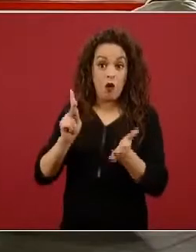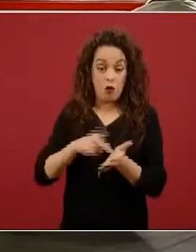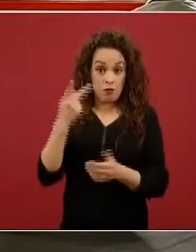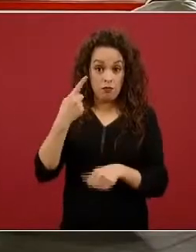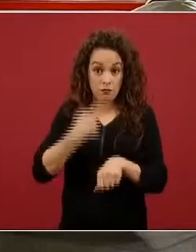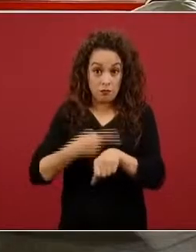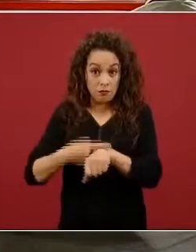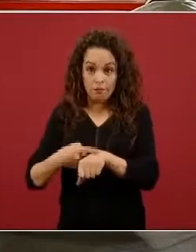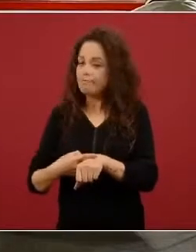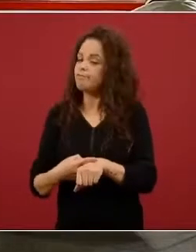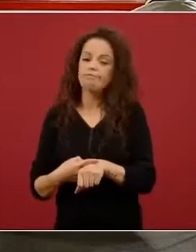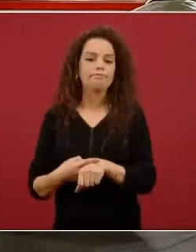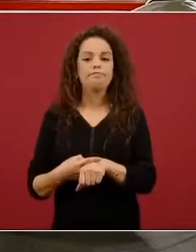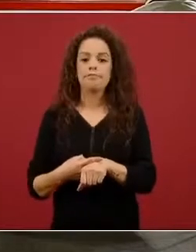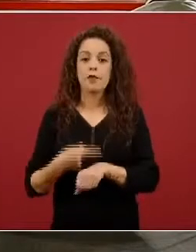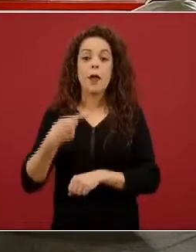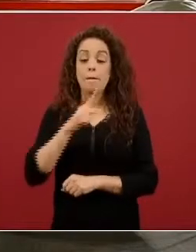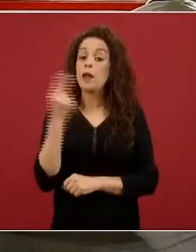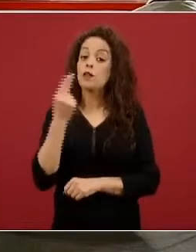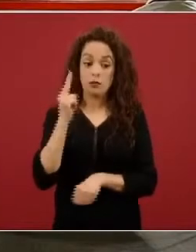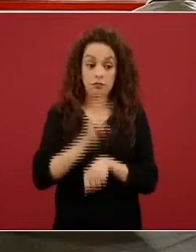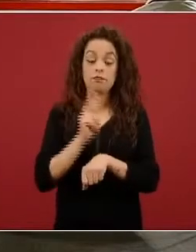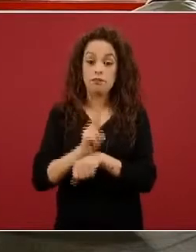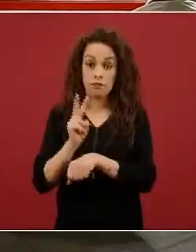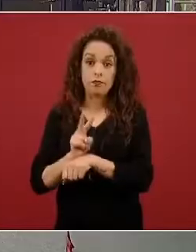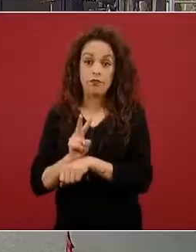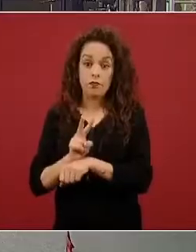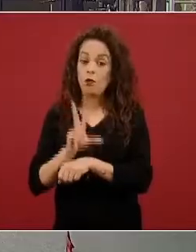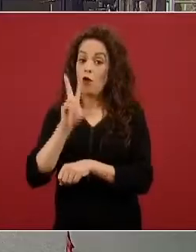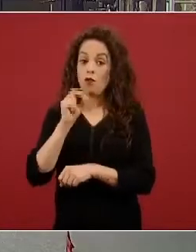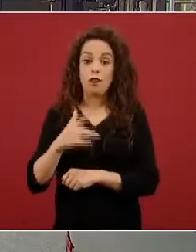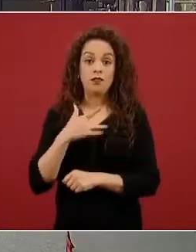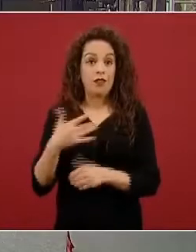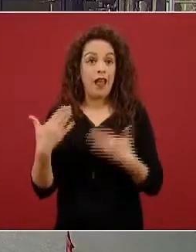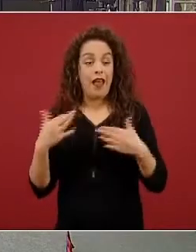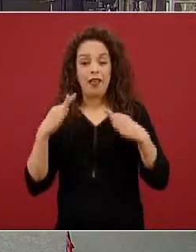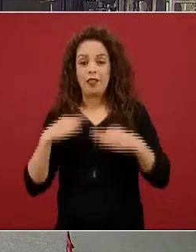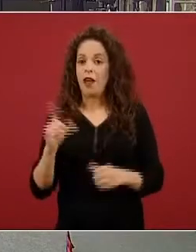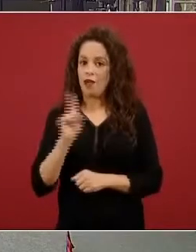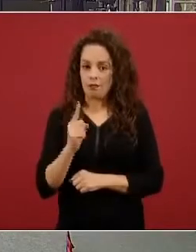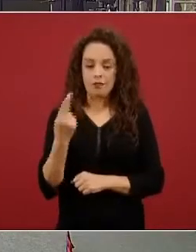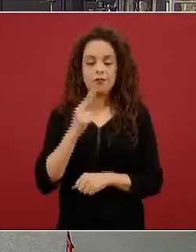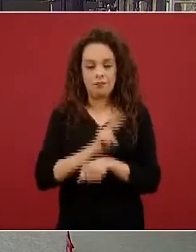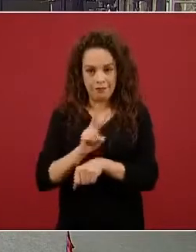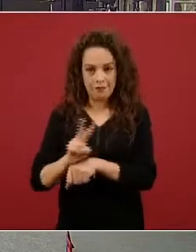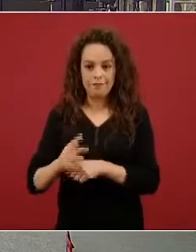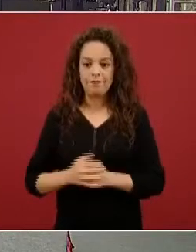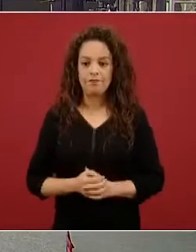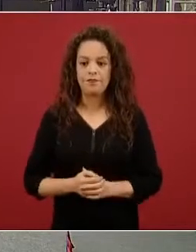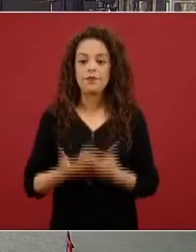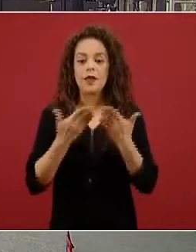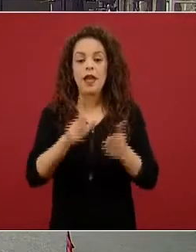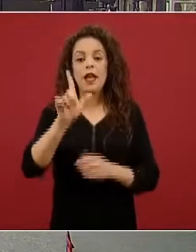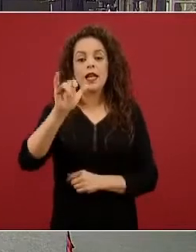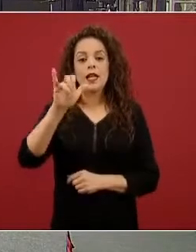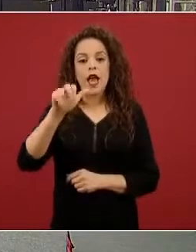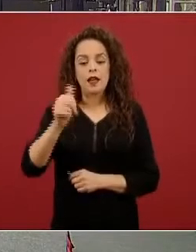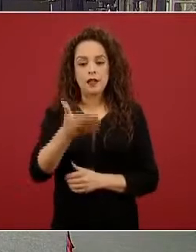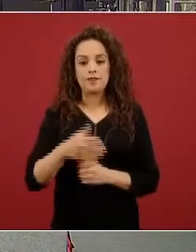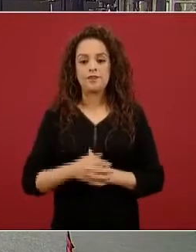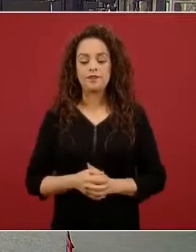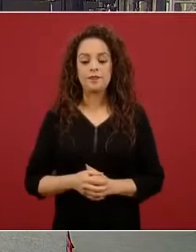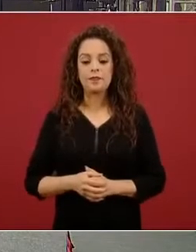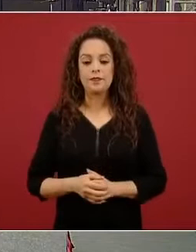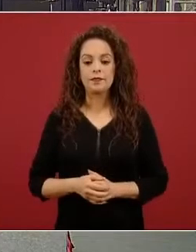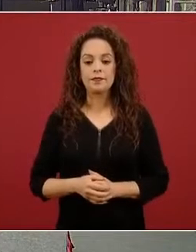a la actividad, pero hay que estar expectantes. Gracias, Juan Carlos. Liliana Noble, Pulso Saludable. Buenas noches, Liliana Noble de